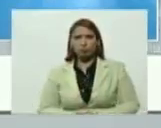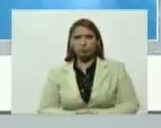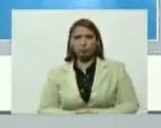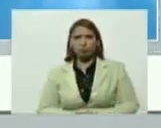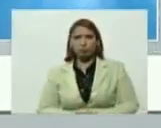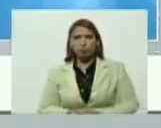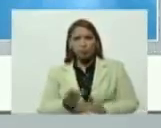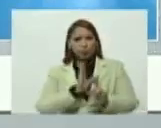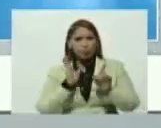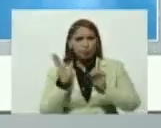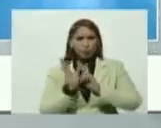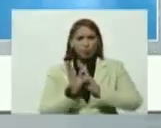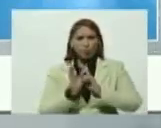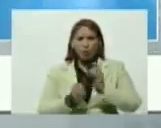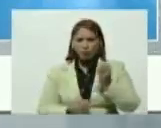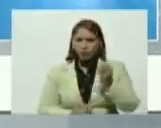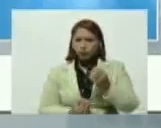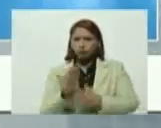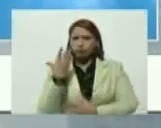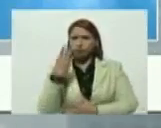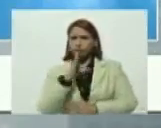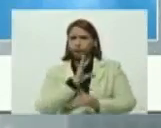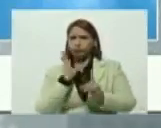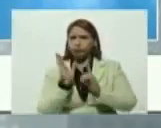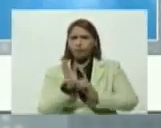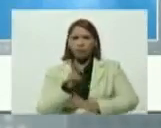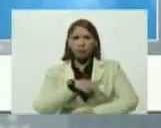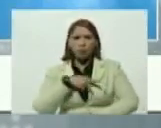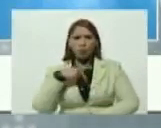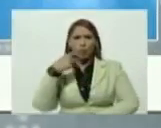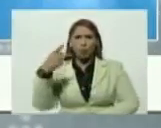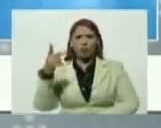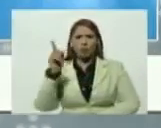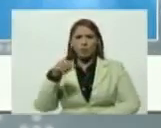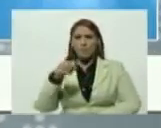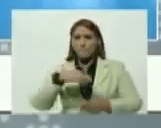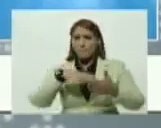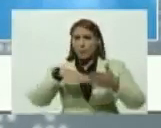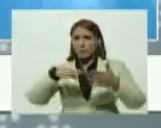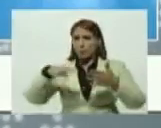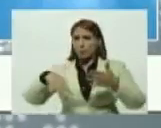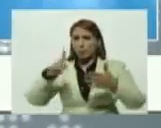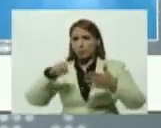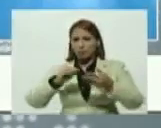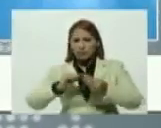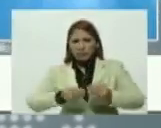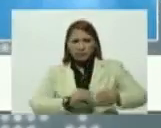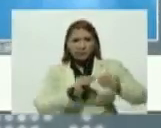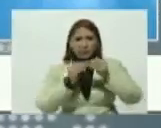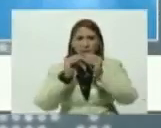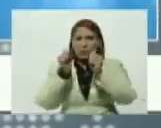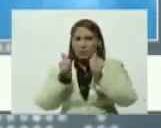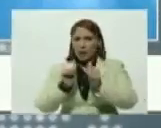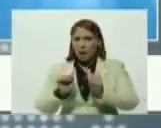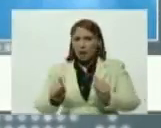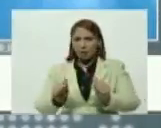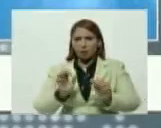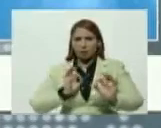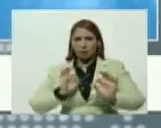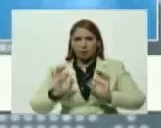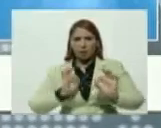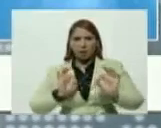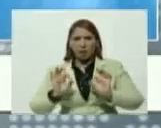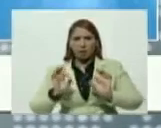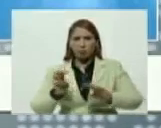la cultura, que florezca la cultura, la poesía, la pintura, la artesanía, el arte, el teatro,